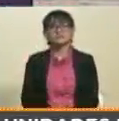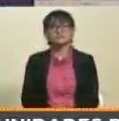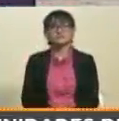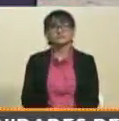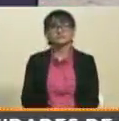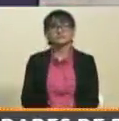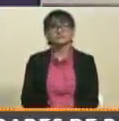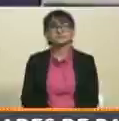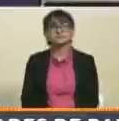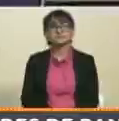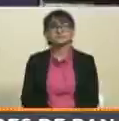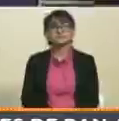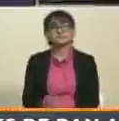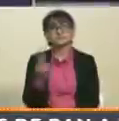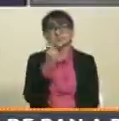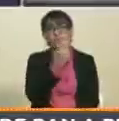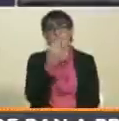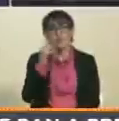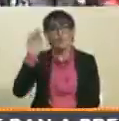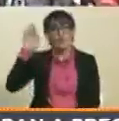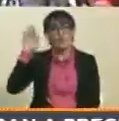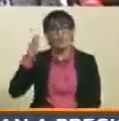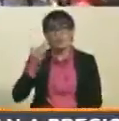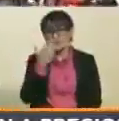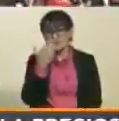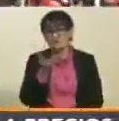Lo juro frente al pueblo.